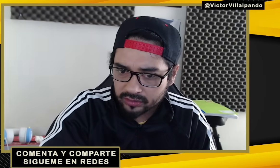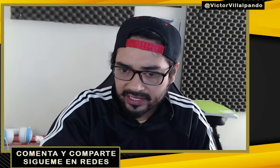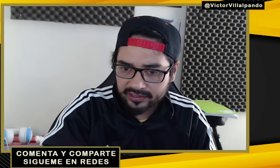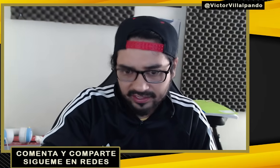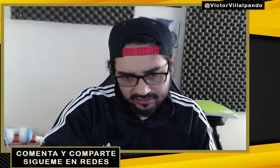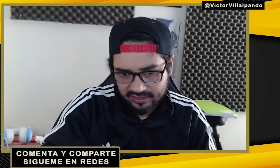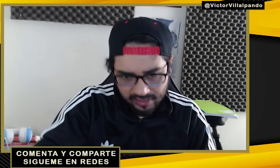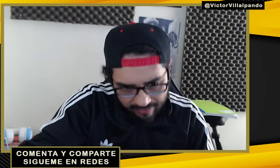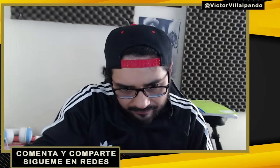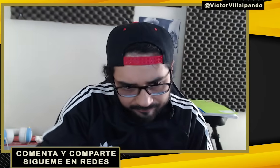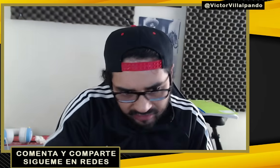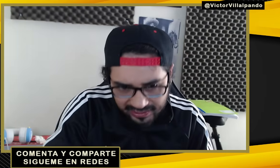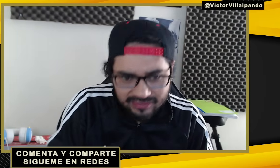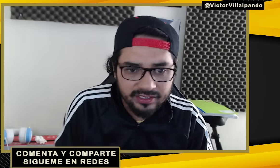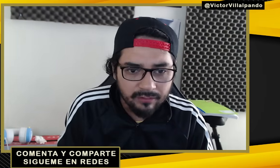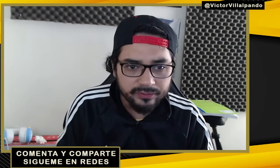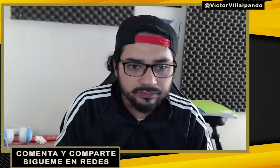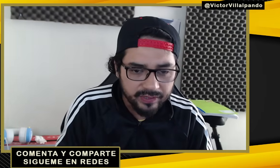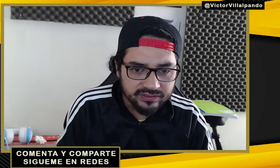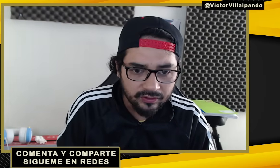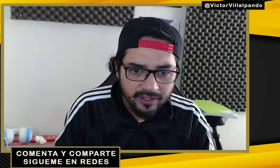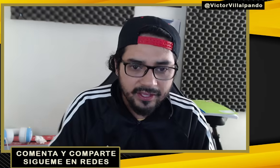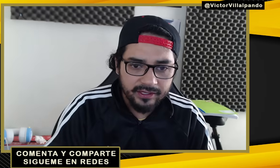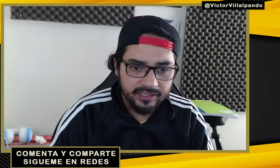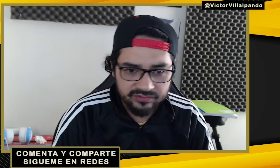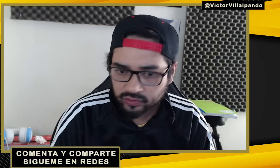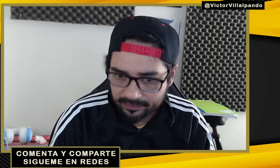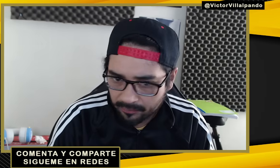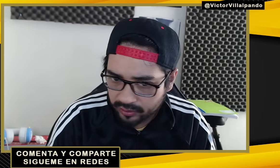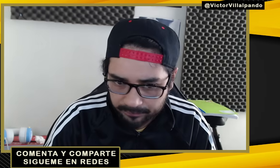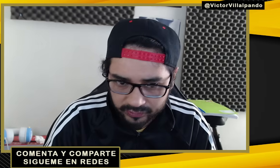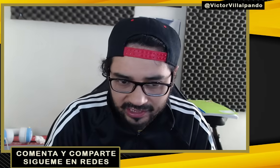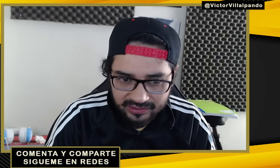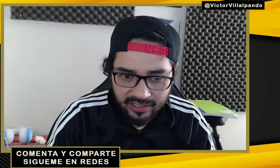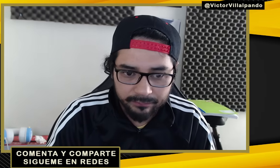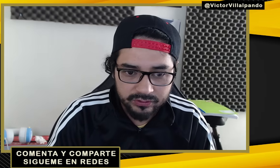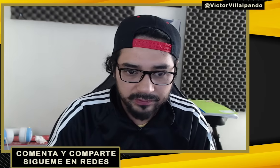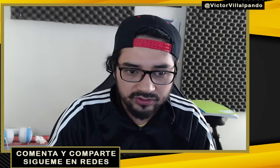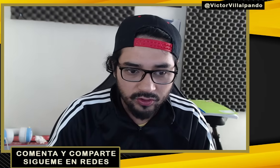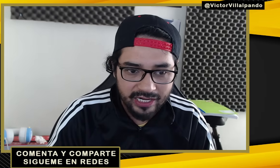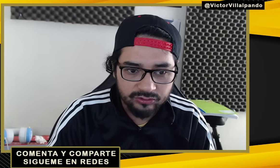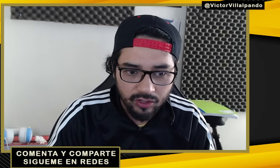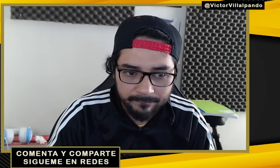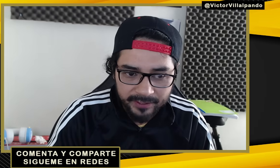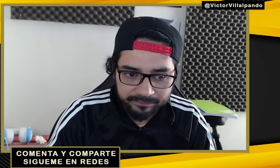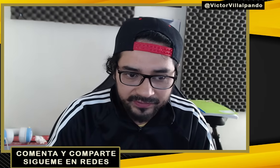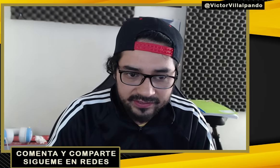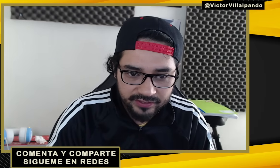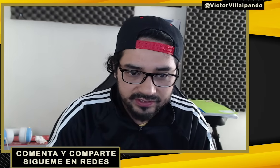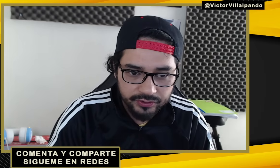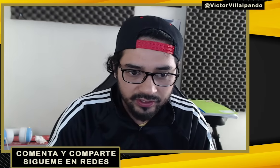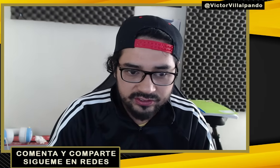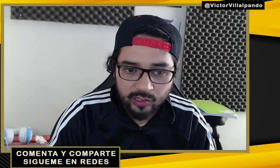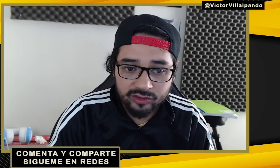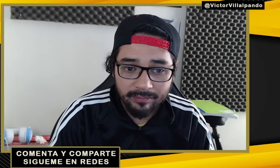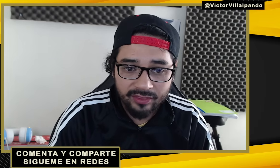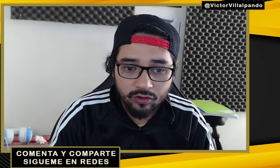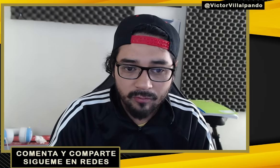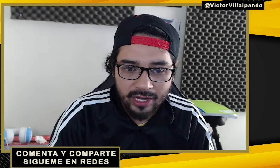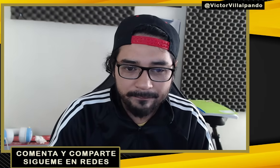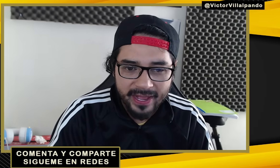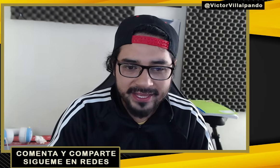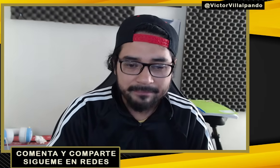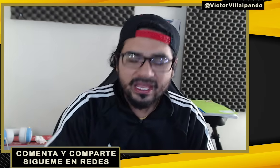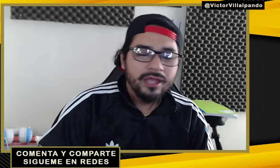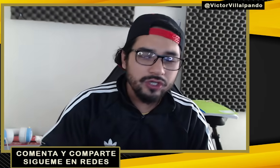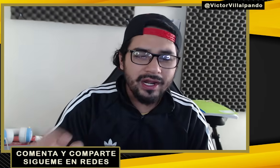lo del tema migrante no Por supuesto que es un tema muy importante y que por supuesto Donald Trump señoras y señores lo ha tomado